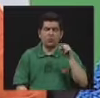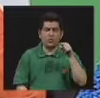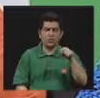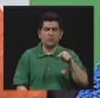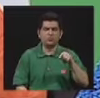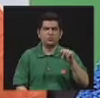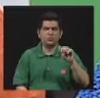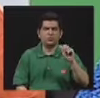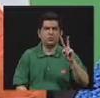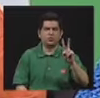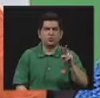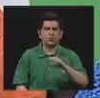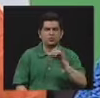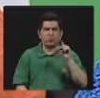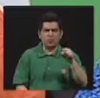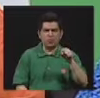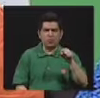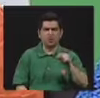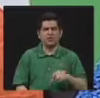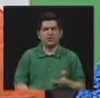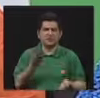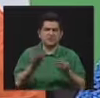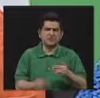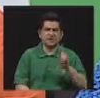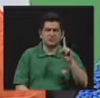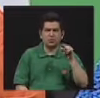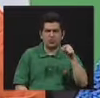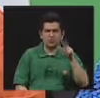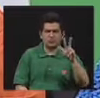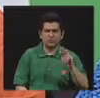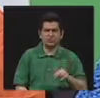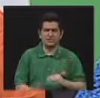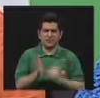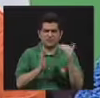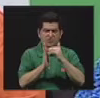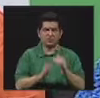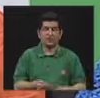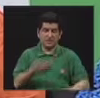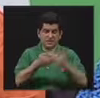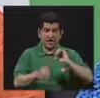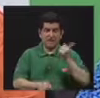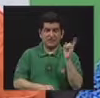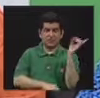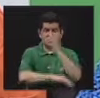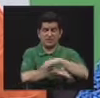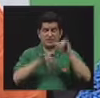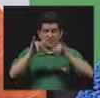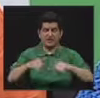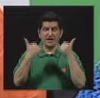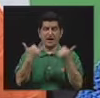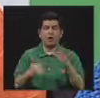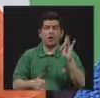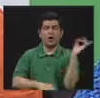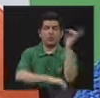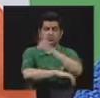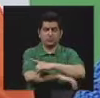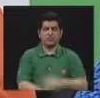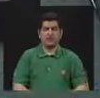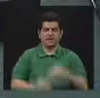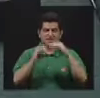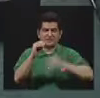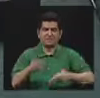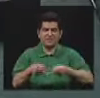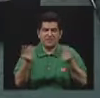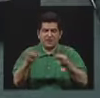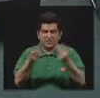aproximadamente 1.2 a 1.3 millones. Y la estadía de ellos era de 11 días, ahora es de 8 días, gastando